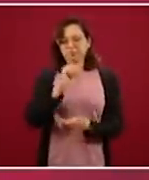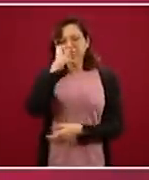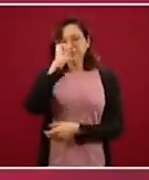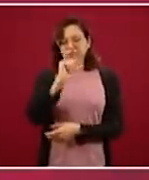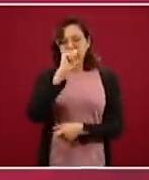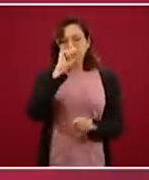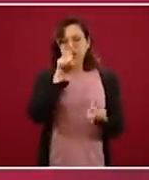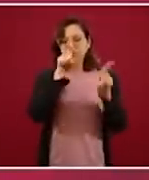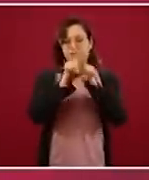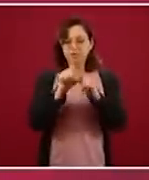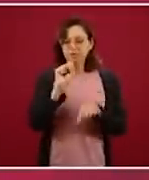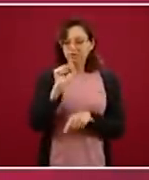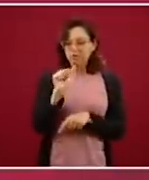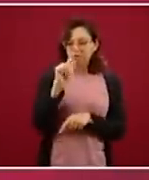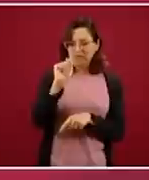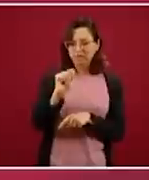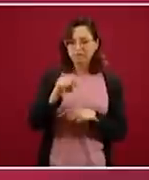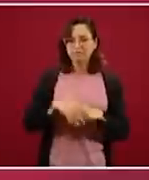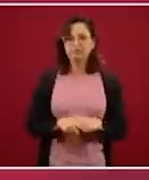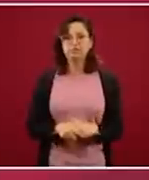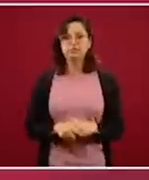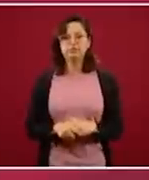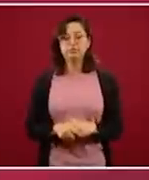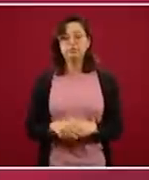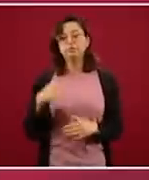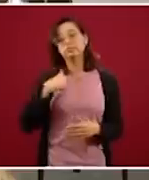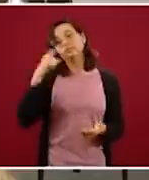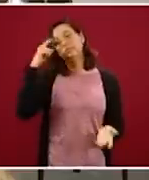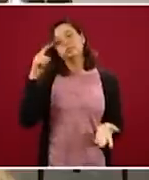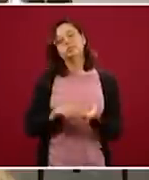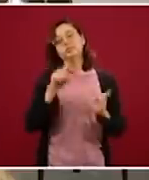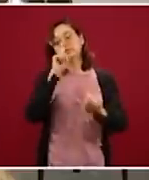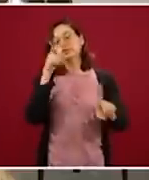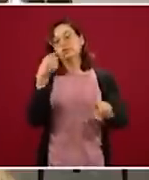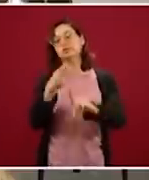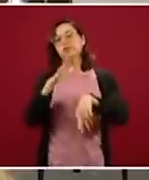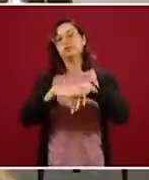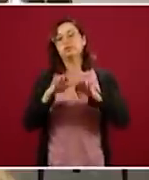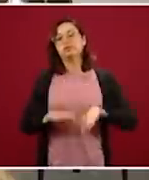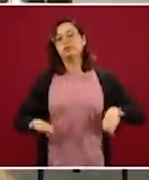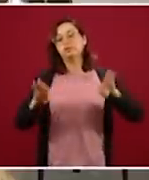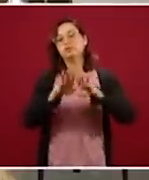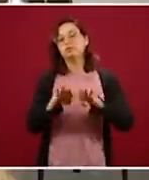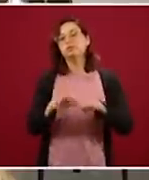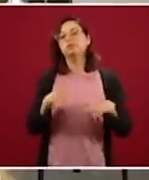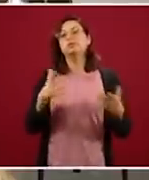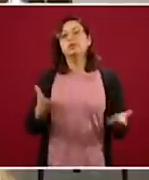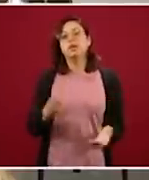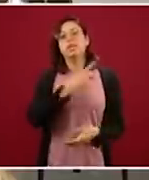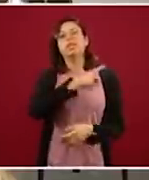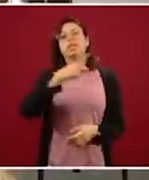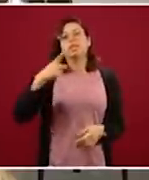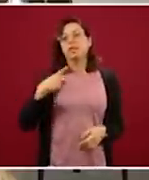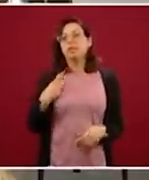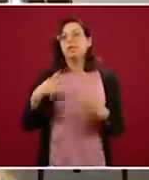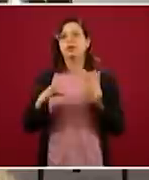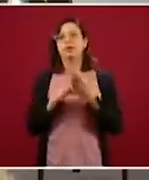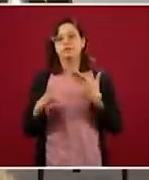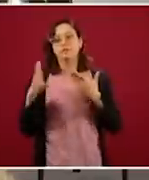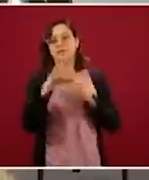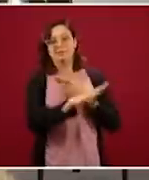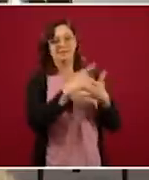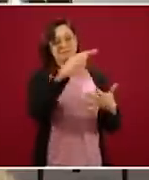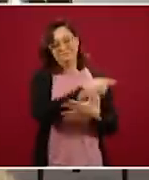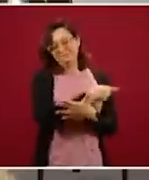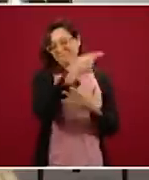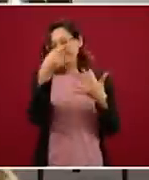también al Servicio de Administración Tributaria. Creo que el tema central es que se tiene que combatir todas este